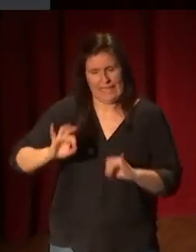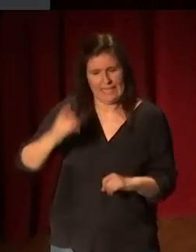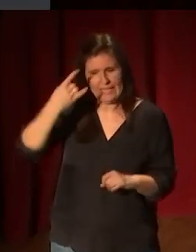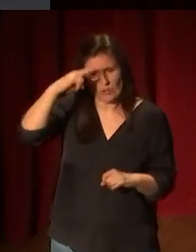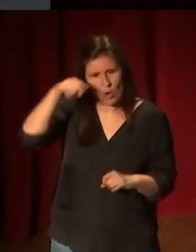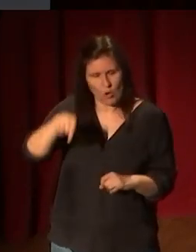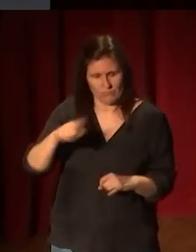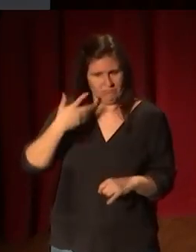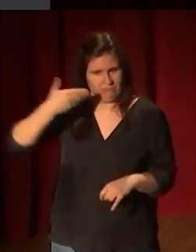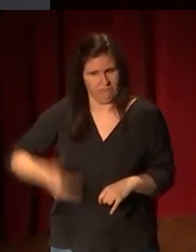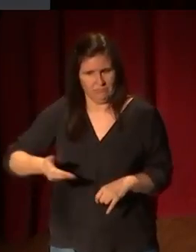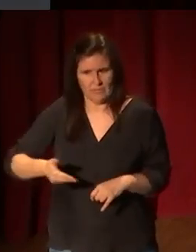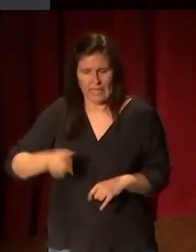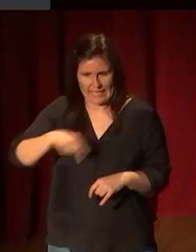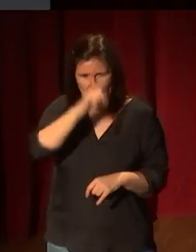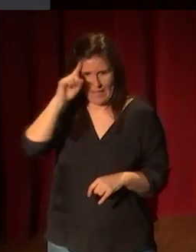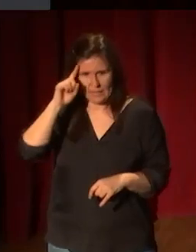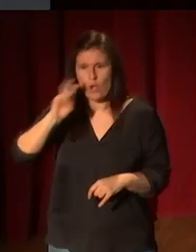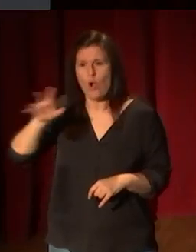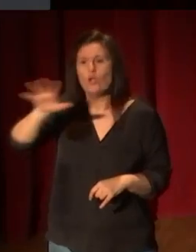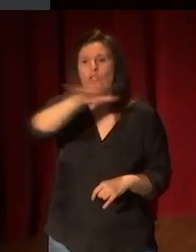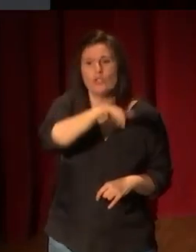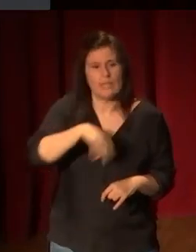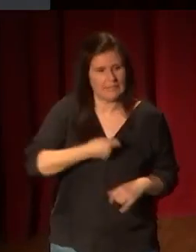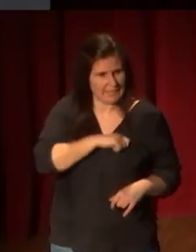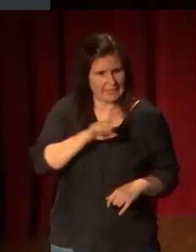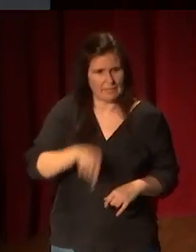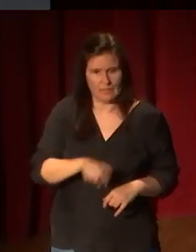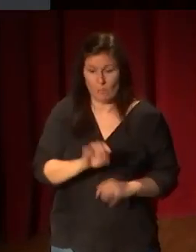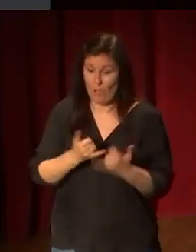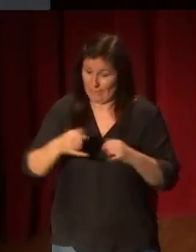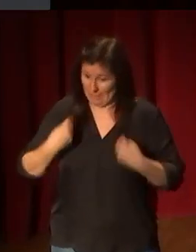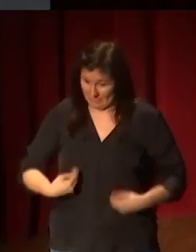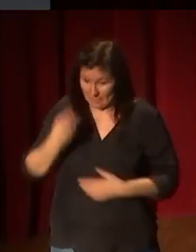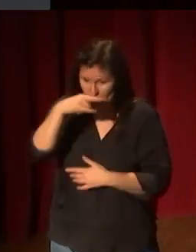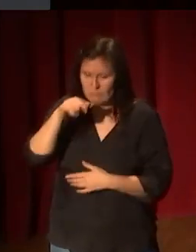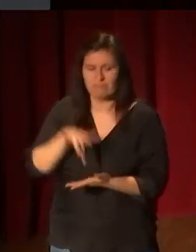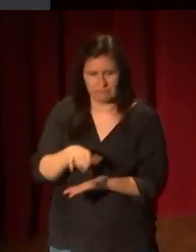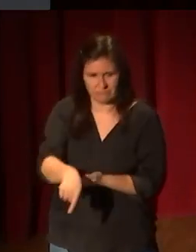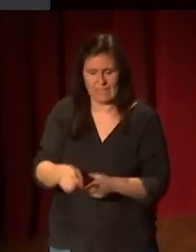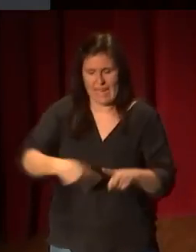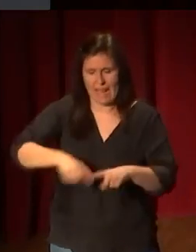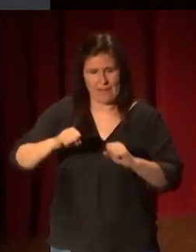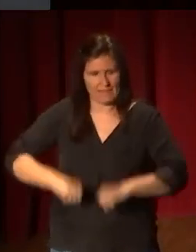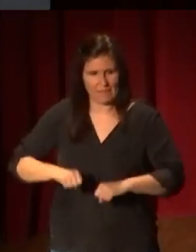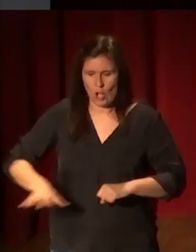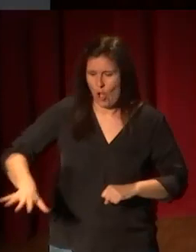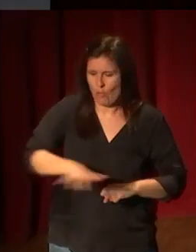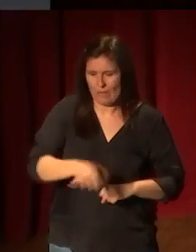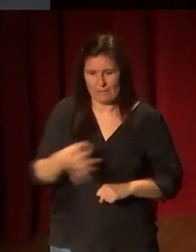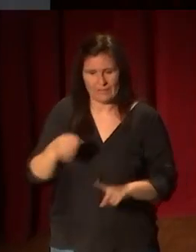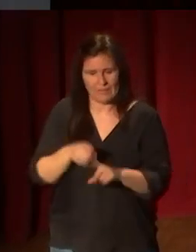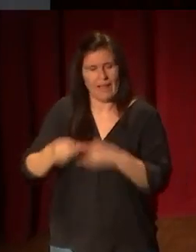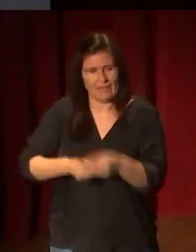madrid en otros sitios de españa y como estos festejos se encontraron en la plaza mayor el recinto idóneo para su celebración